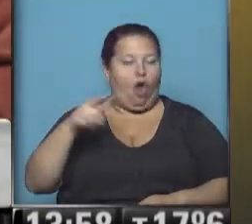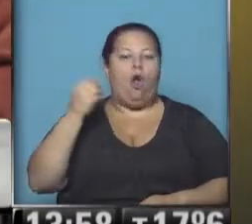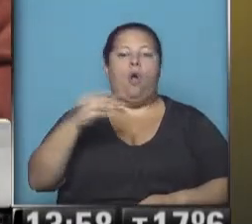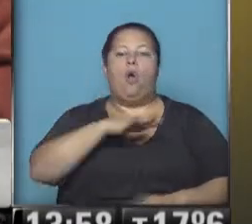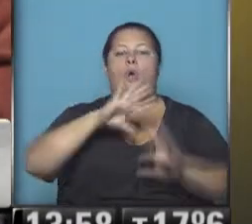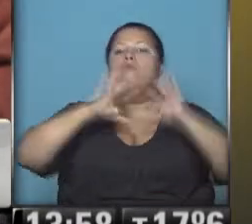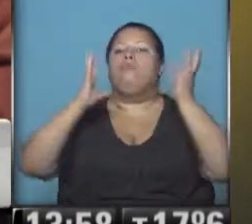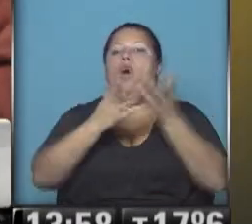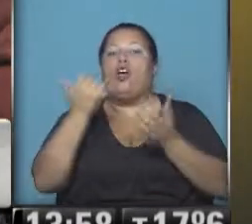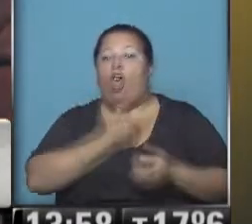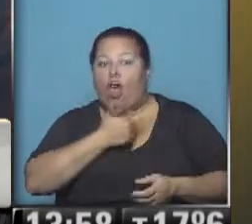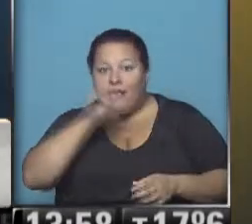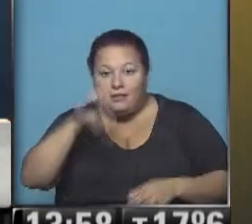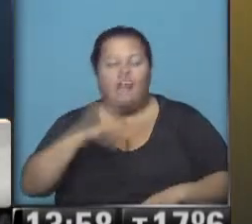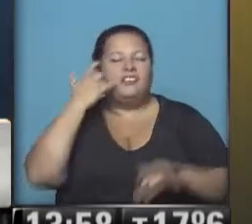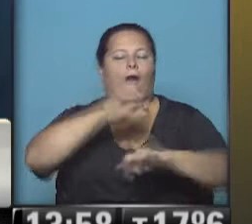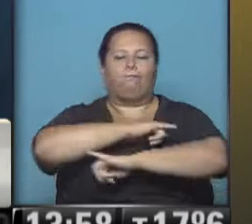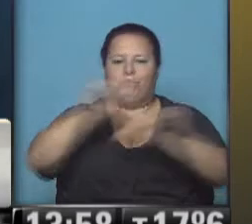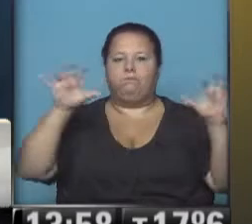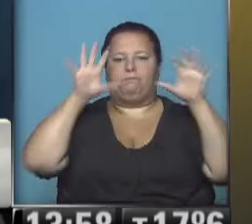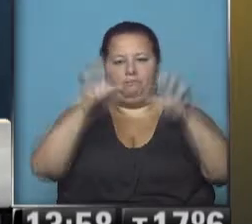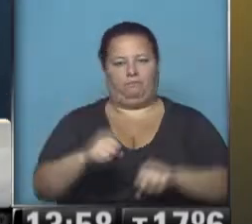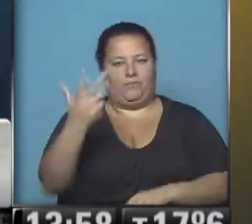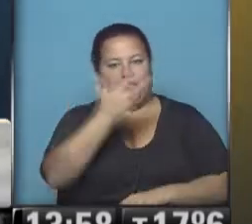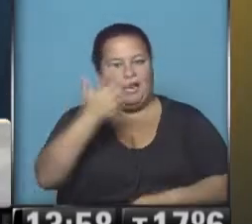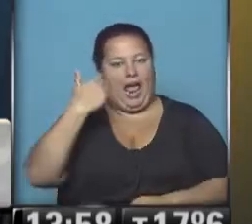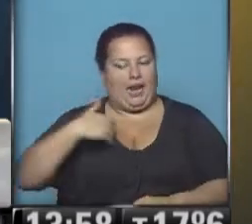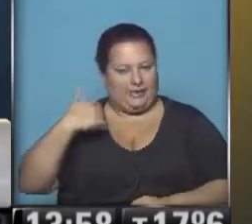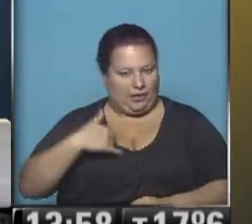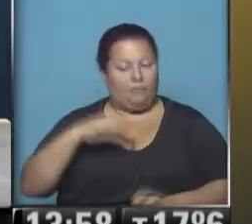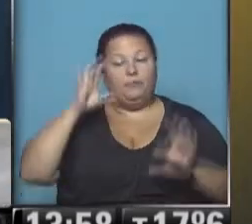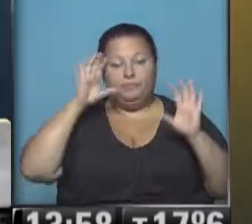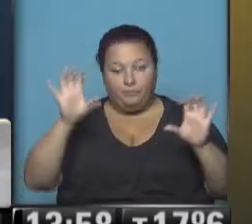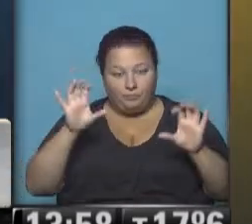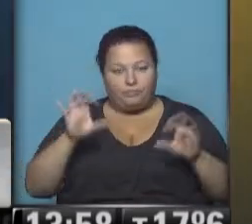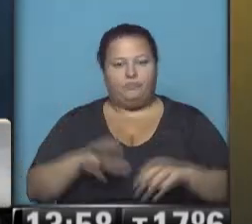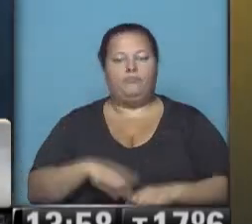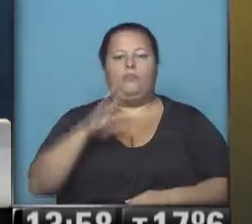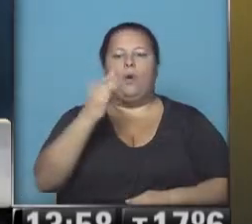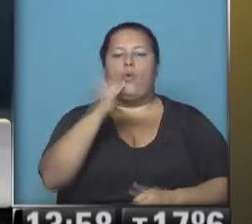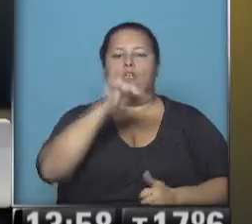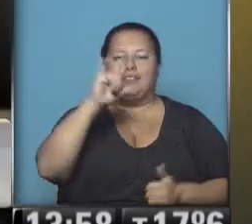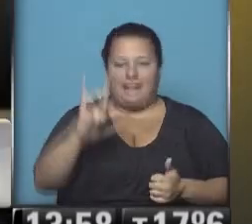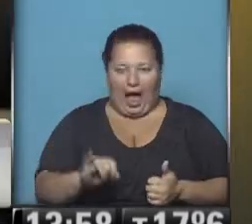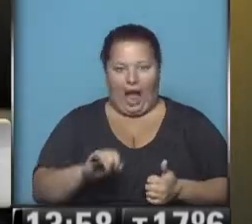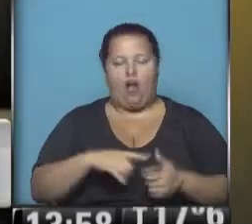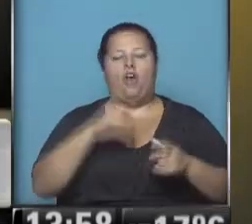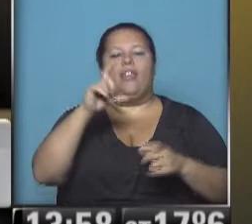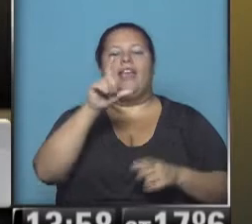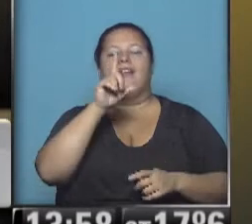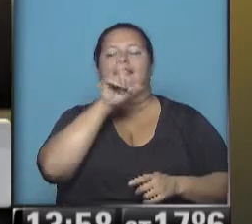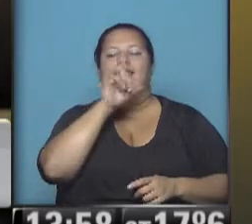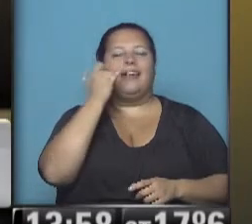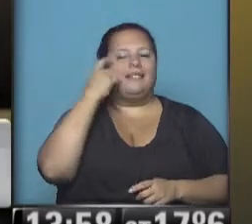del mundo donde se encuentre. Ya se ha emitido la captura de estos tres argentinos. Recordemos, Alejandro Bursaco, CEO de Torneos y